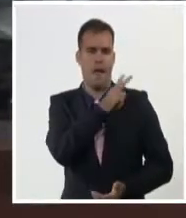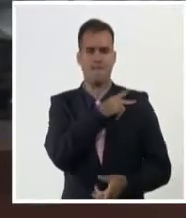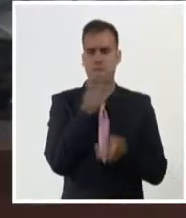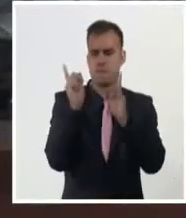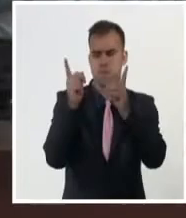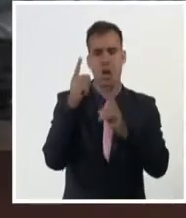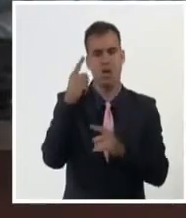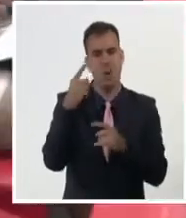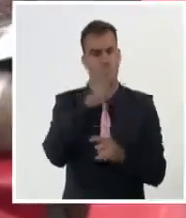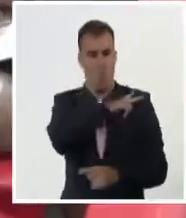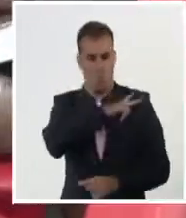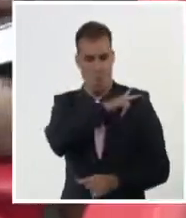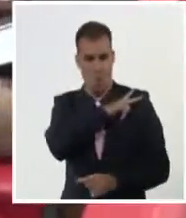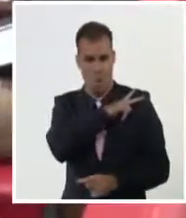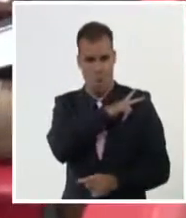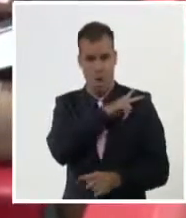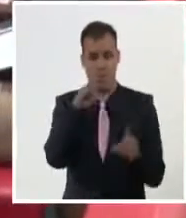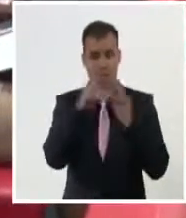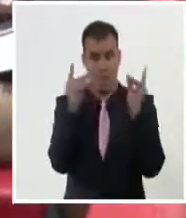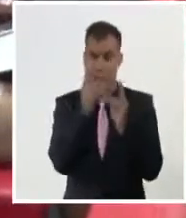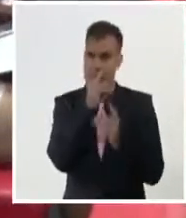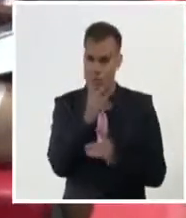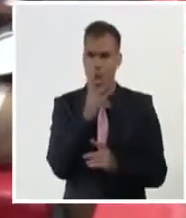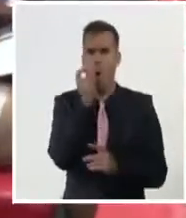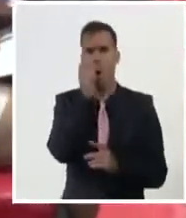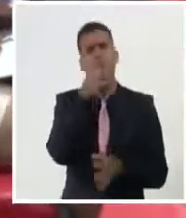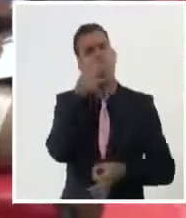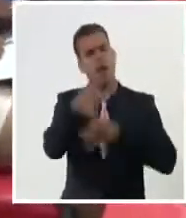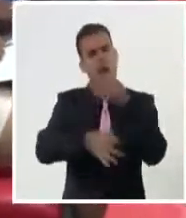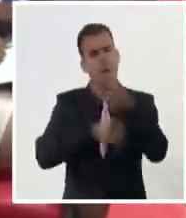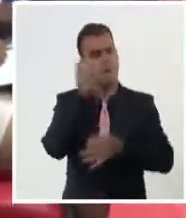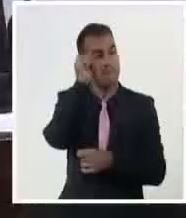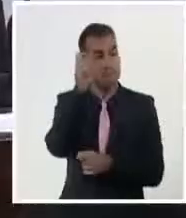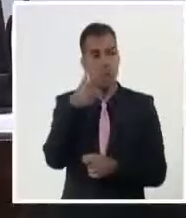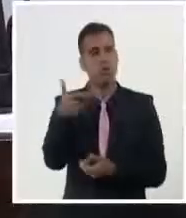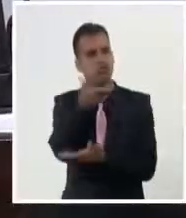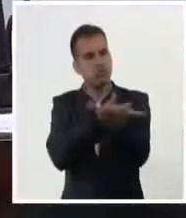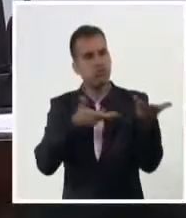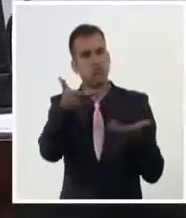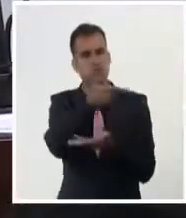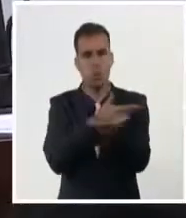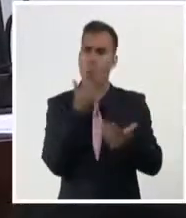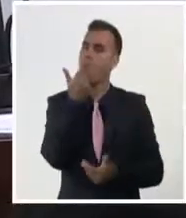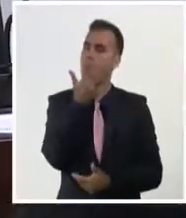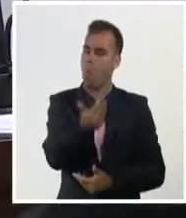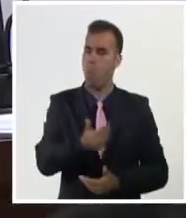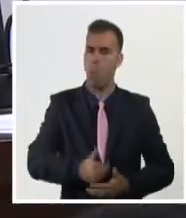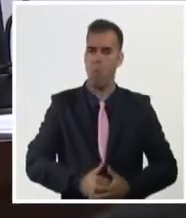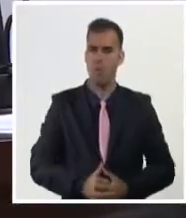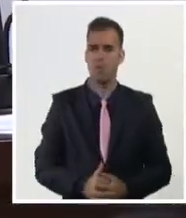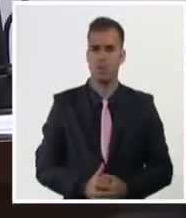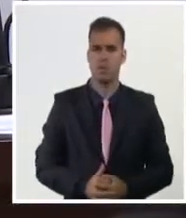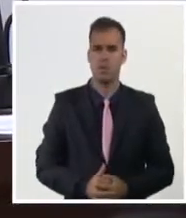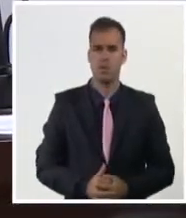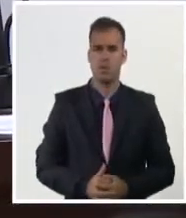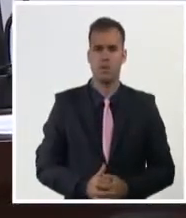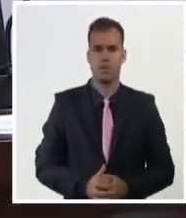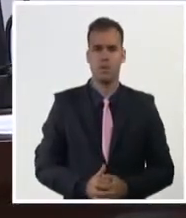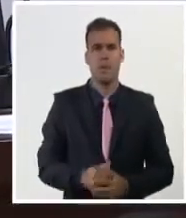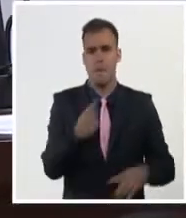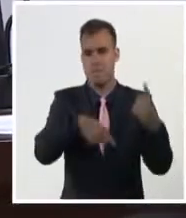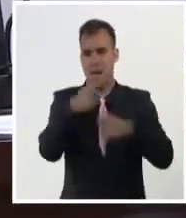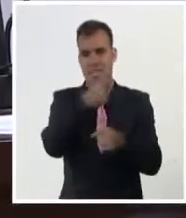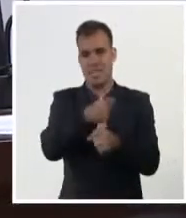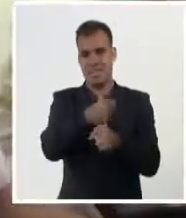Roberto Morales Ojeda, las intervenciones y experiencias que se escucharon en la Asamblea. Expresó que entre los principales retos del